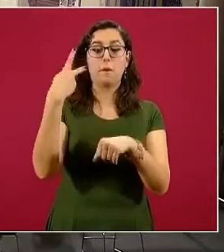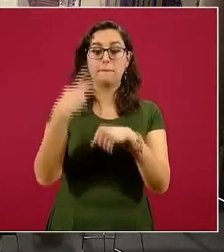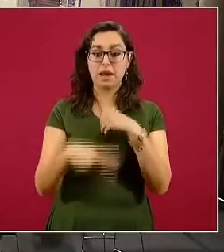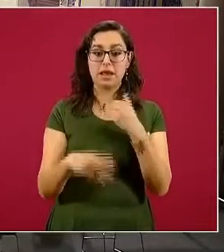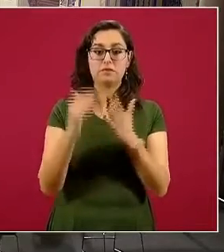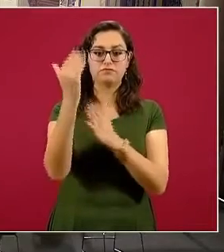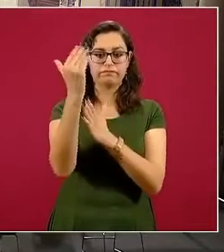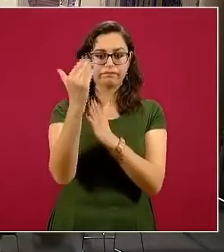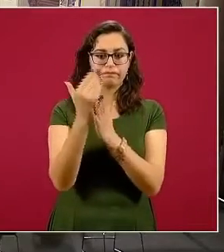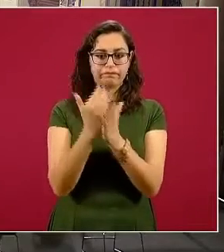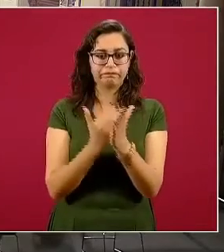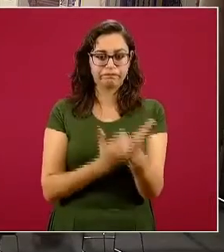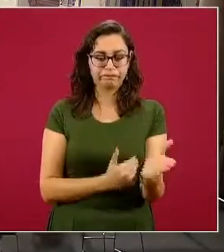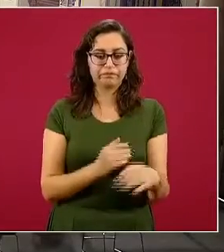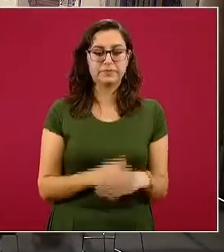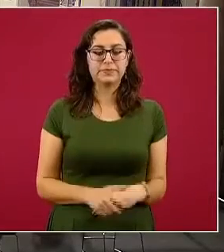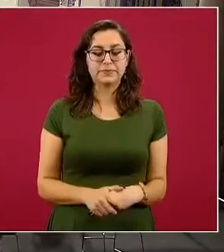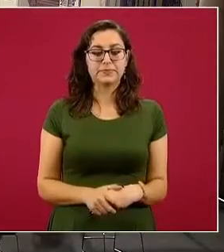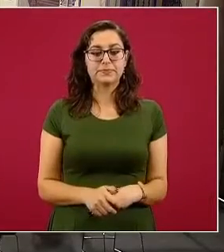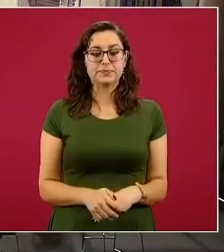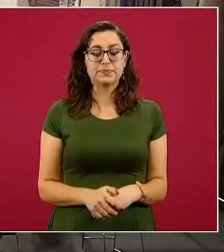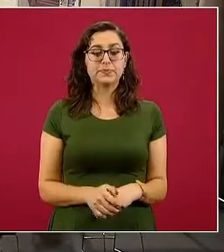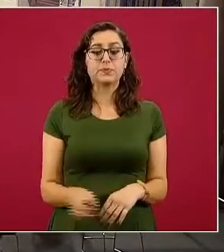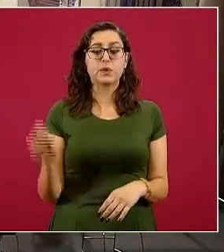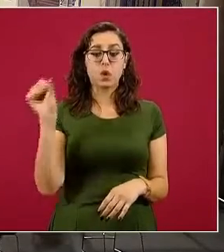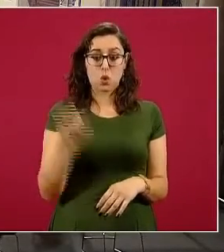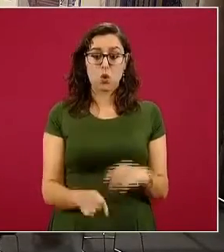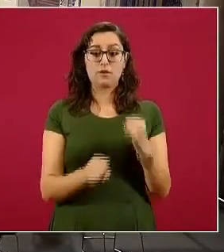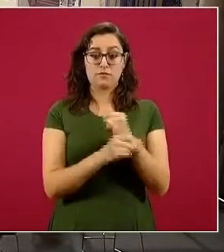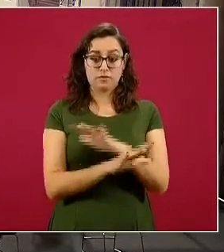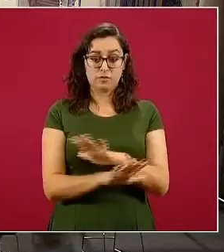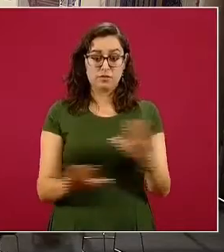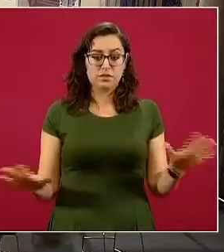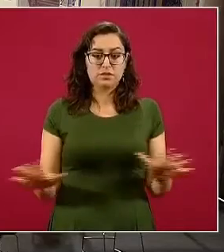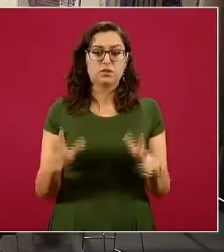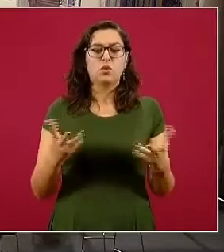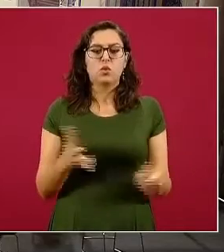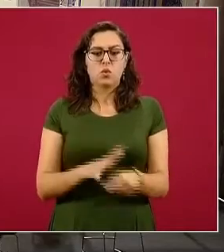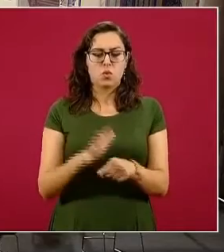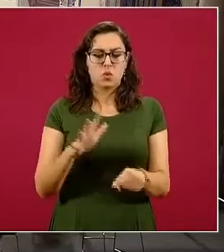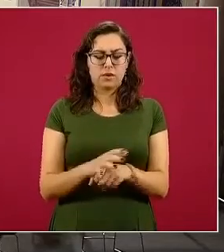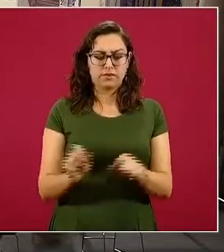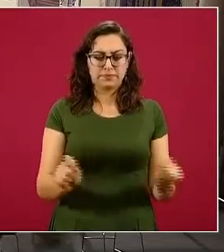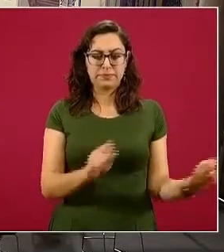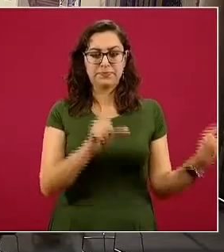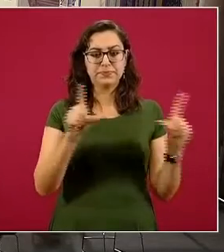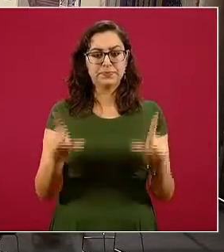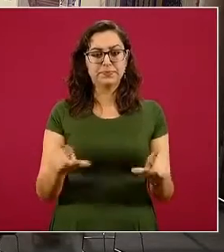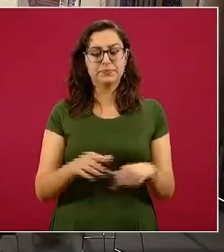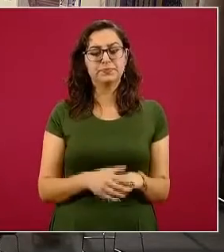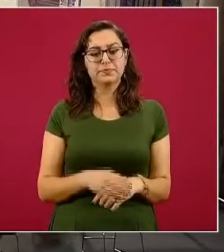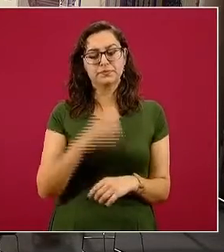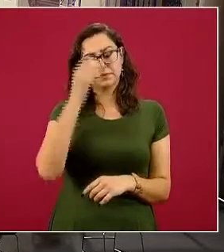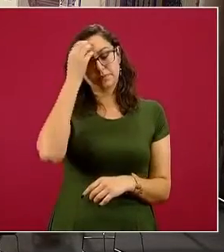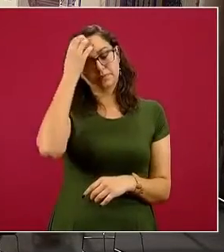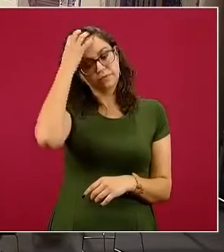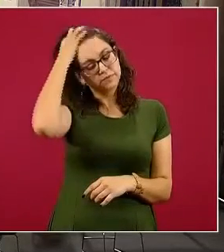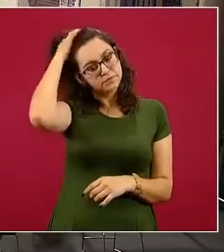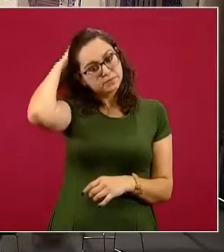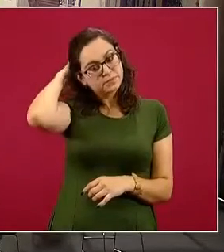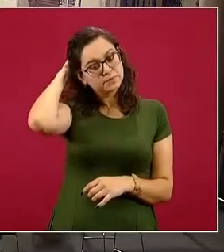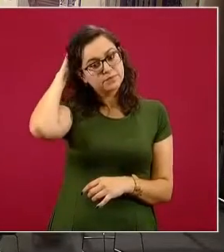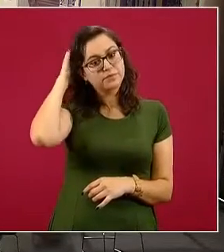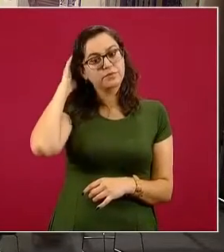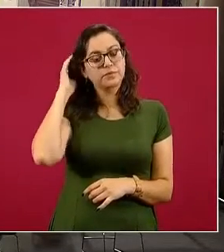bajando. Vamos a ver la actualización para el día de hoy. Sería la siguiente diapositiva. Tenemos